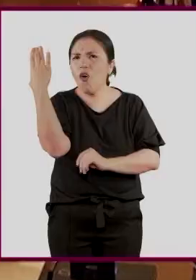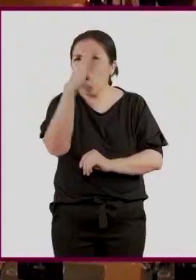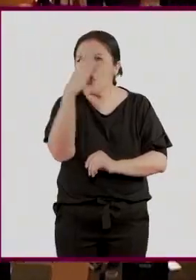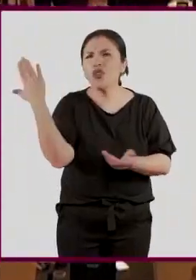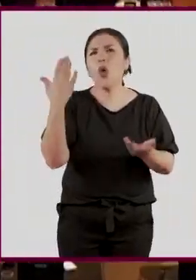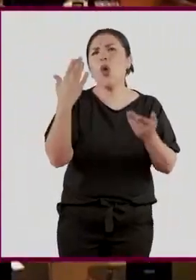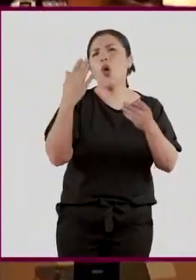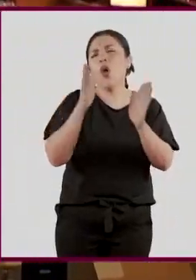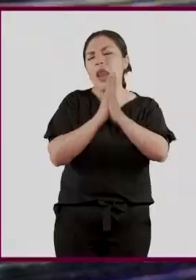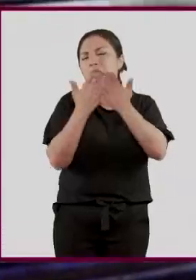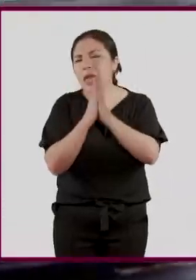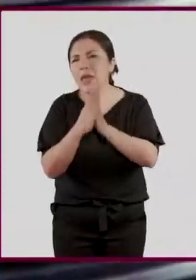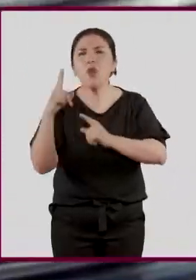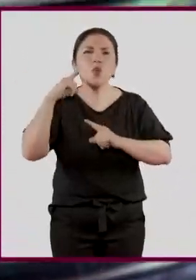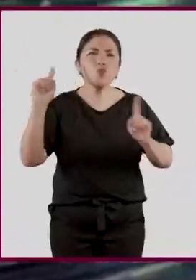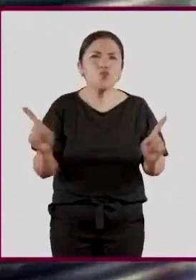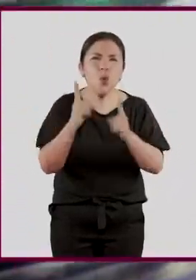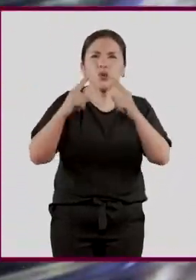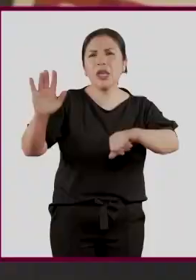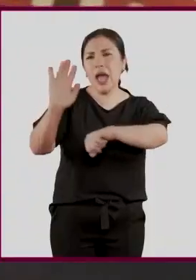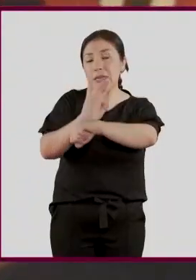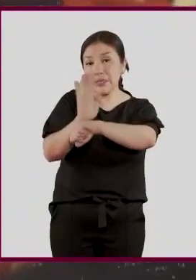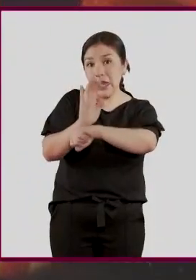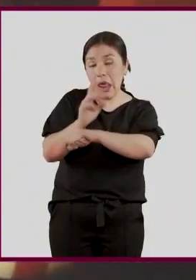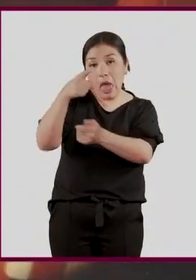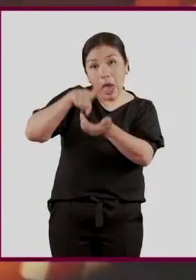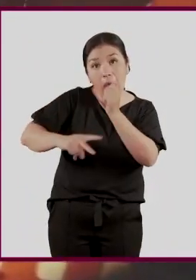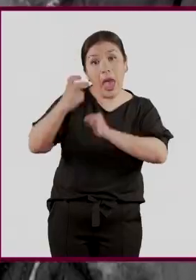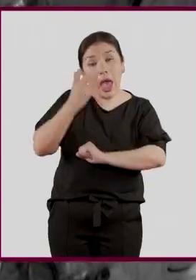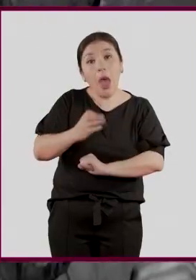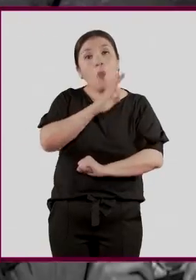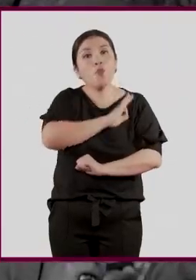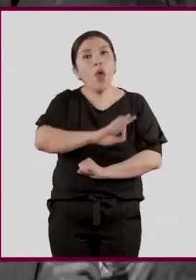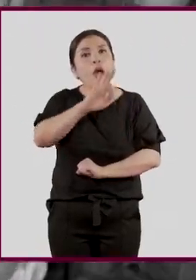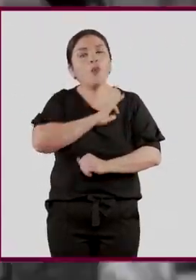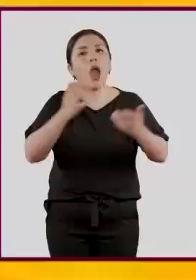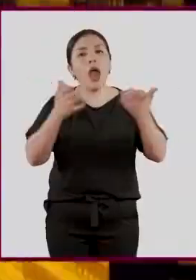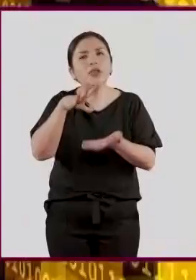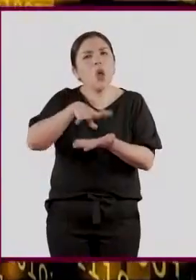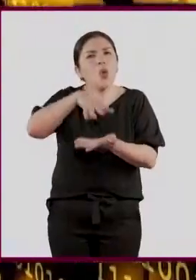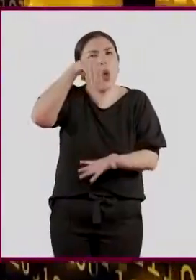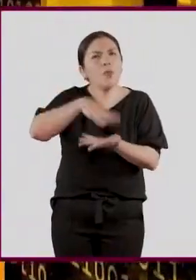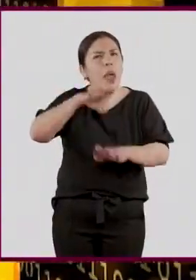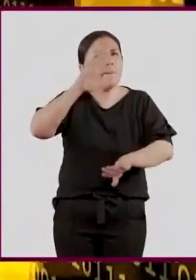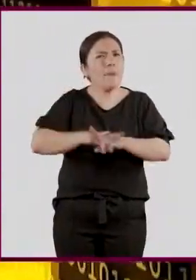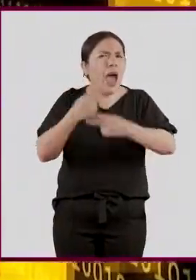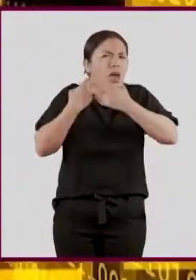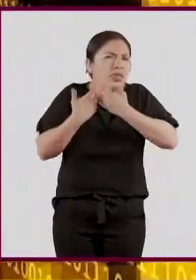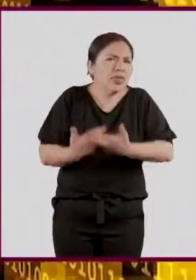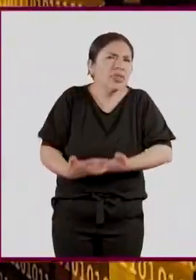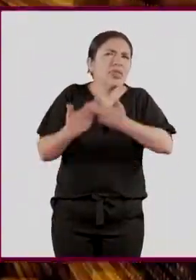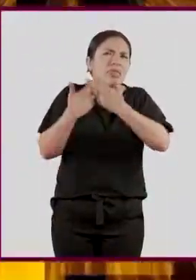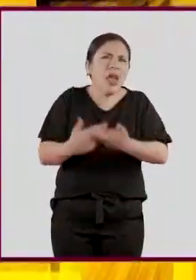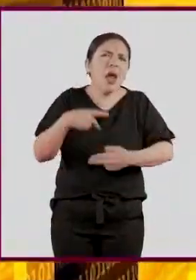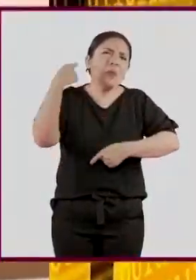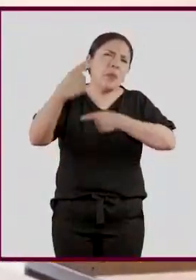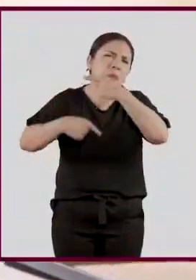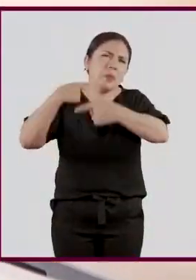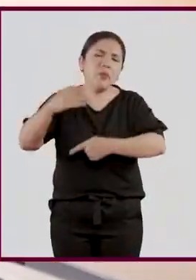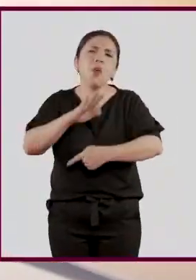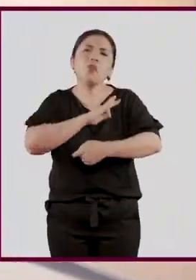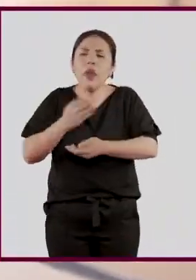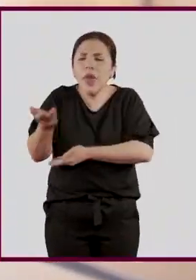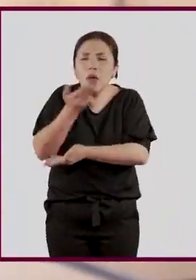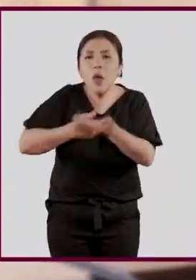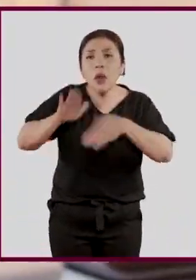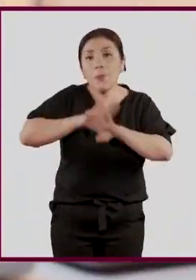fotográficas, literarias, musicales y cinematográficas permitió que se pudieran hacer copias infinitas de ellas y que se